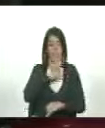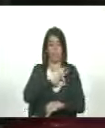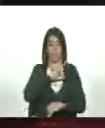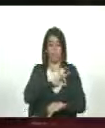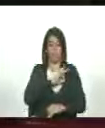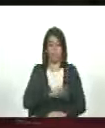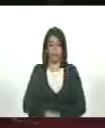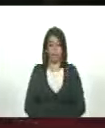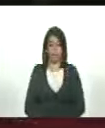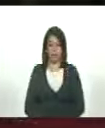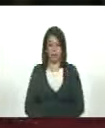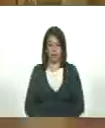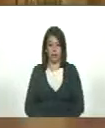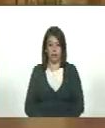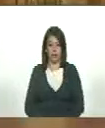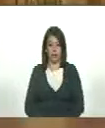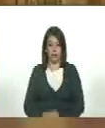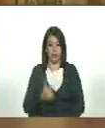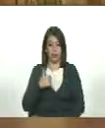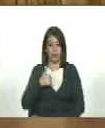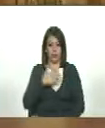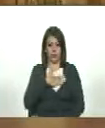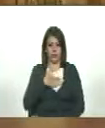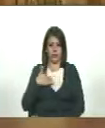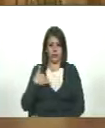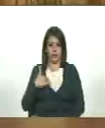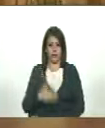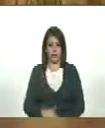social. Yo quería